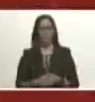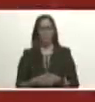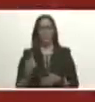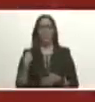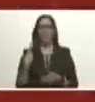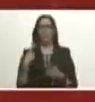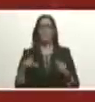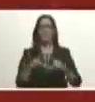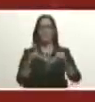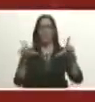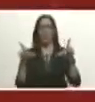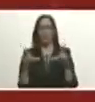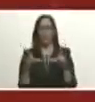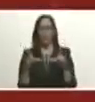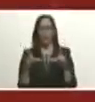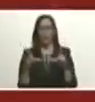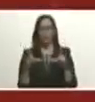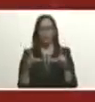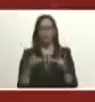quiero